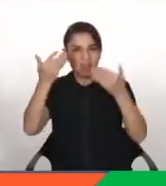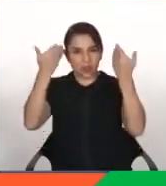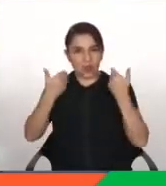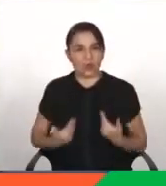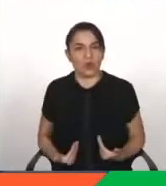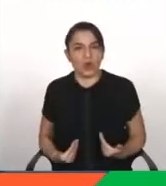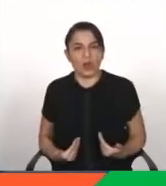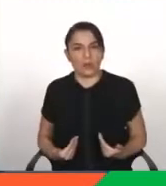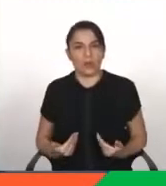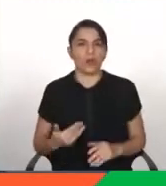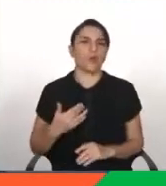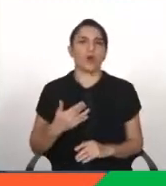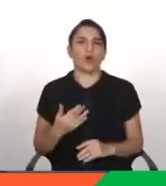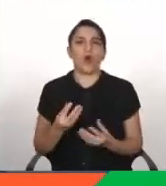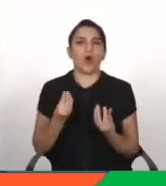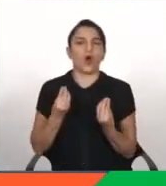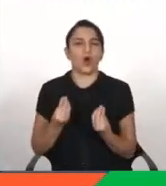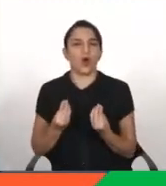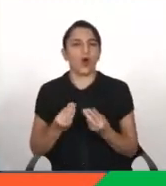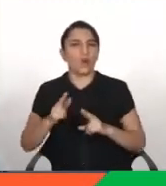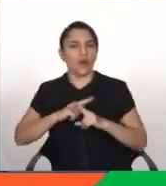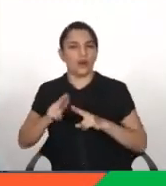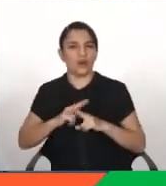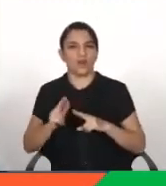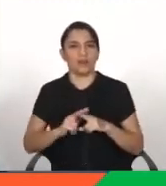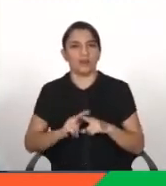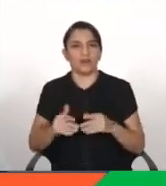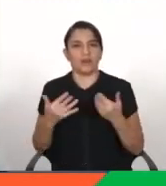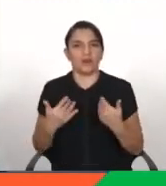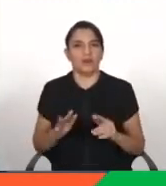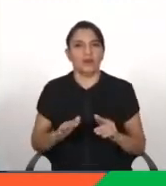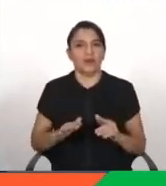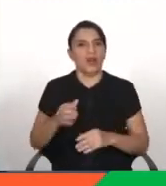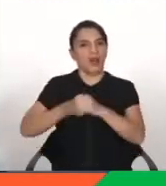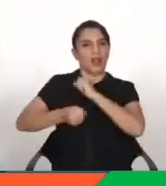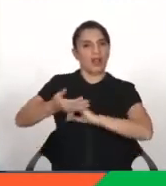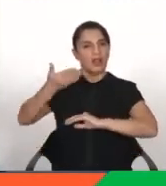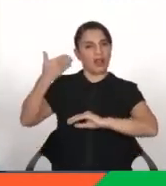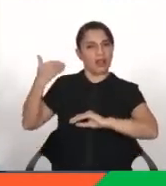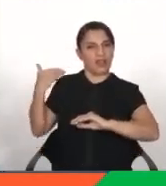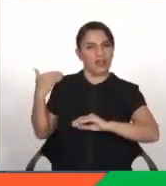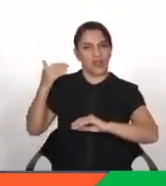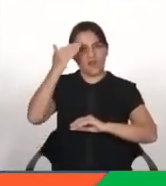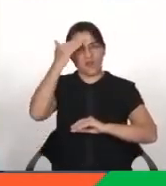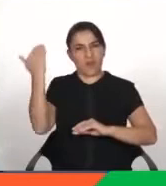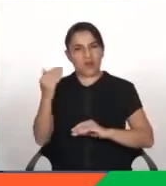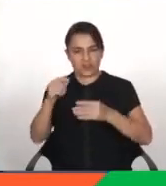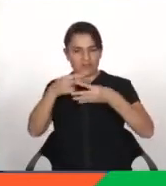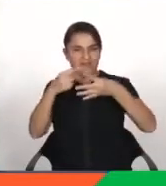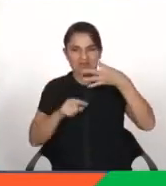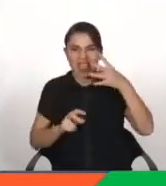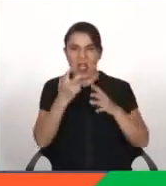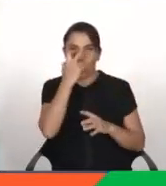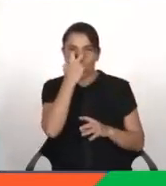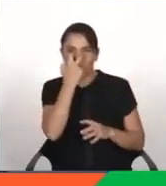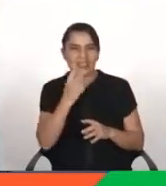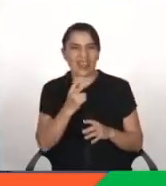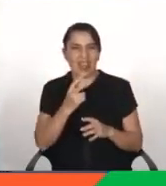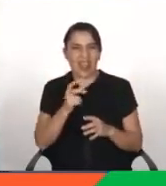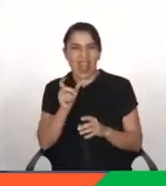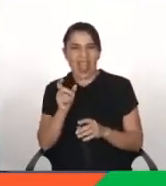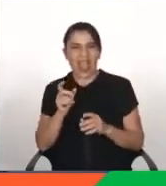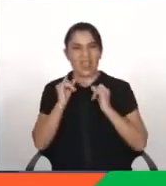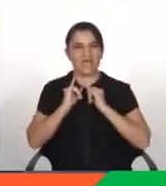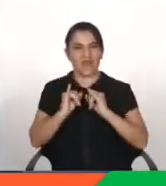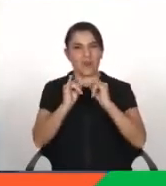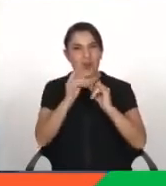¿no? De esta técnica de edición genética que se hizo muy famosa hace unos años. O, por ejemplo, pues, curiosidades, ¿no? En plan, ¿qué cosas de la biomedicina me